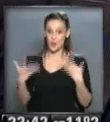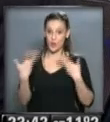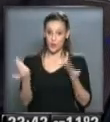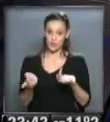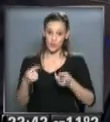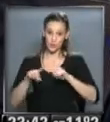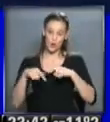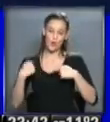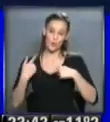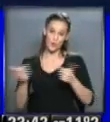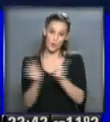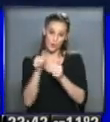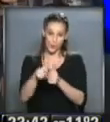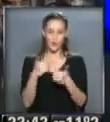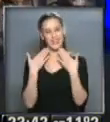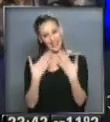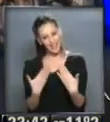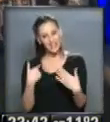muchas gracias